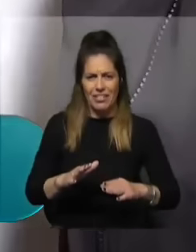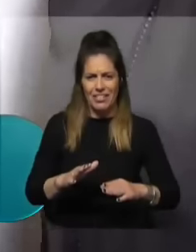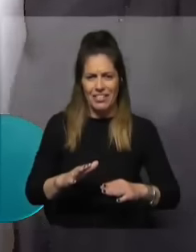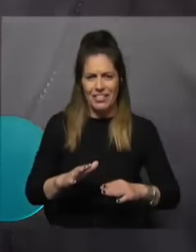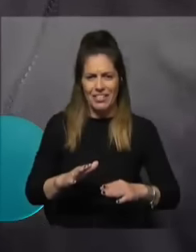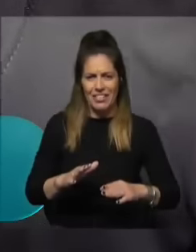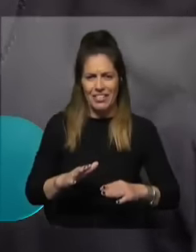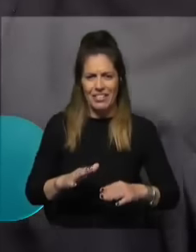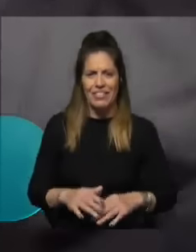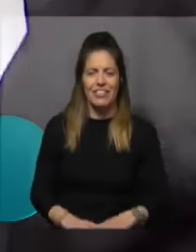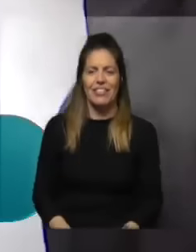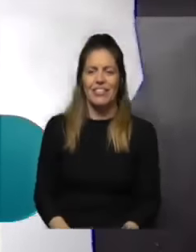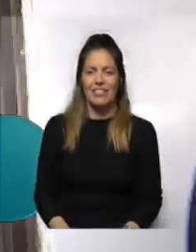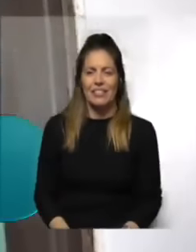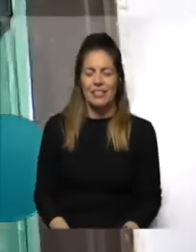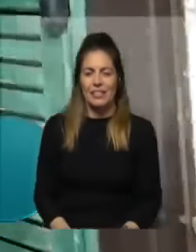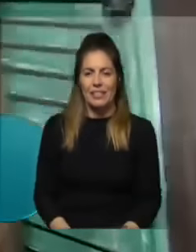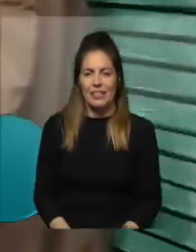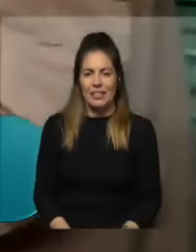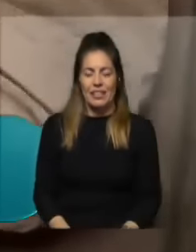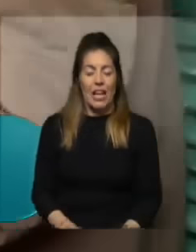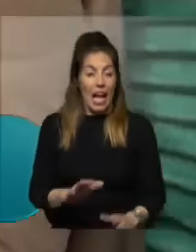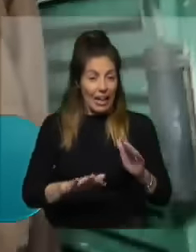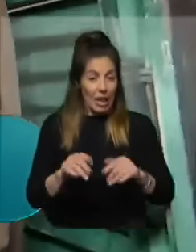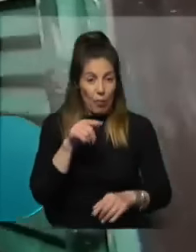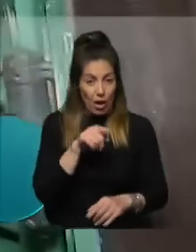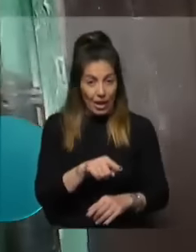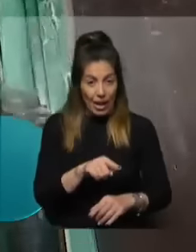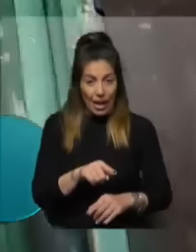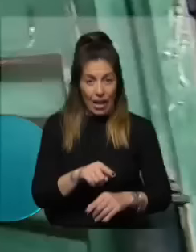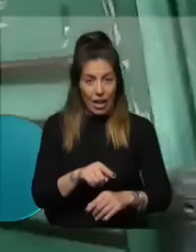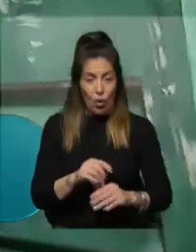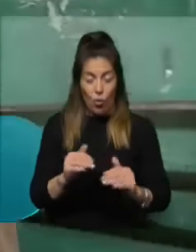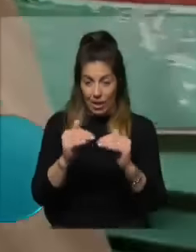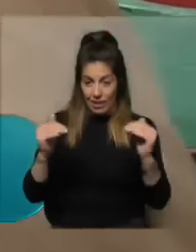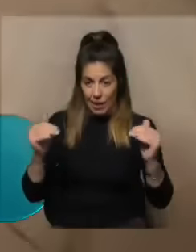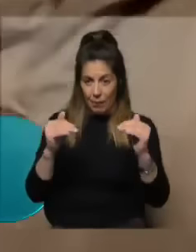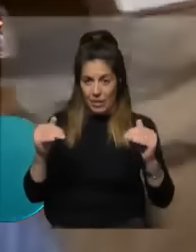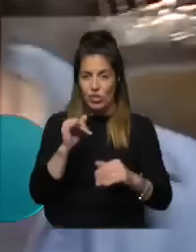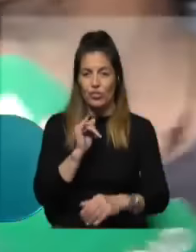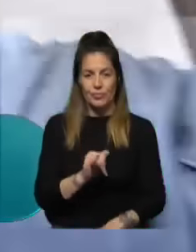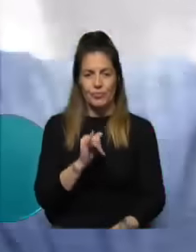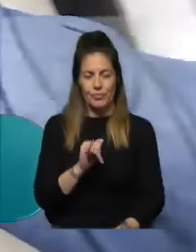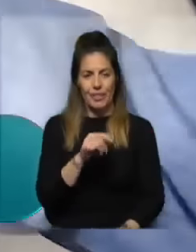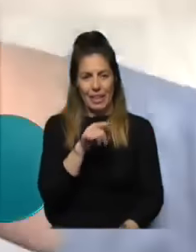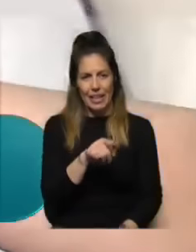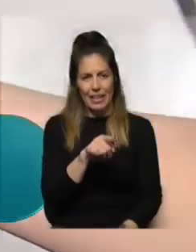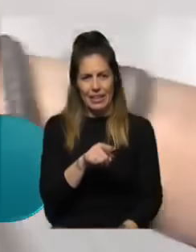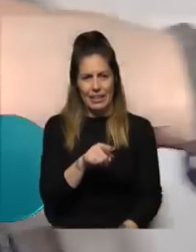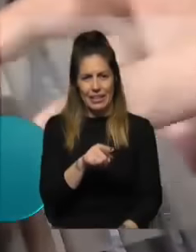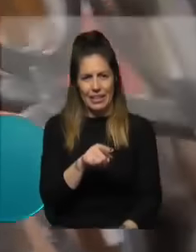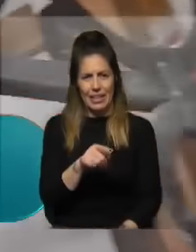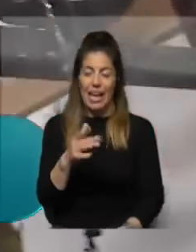Claro, bien, vamos por parte, va. Arreglamos acá, metimos un entrepiso que está buenísimo. Que acá está el